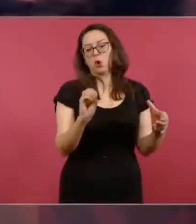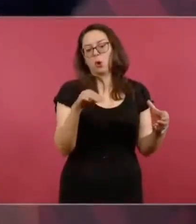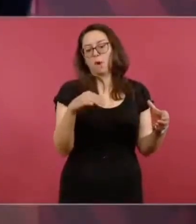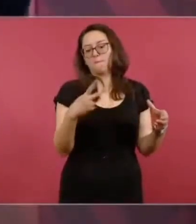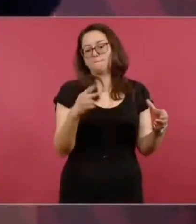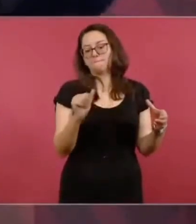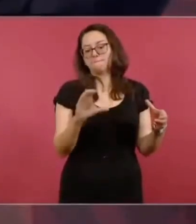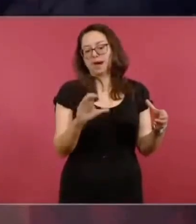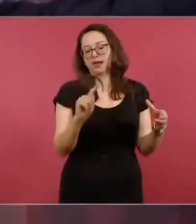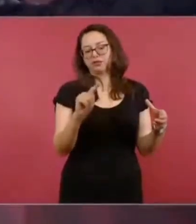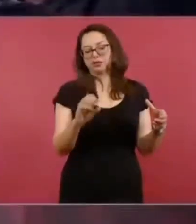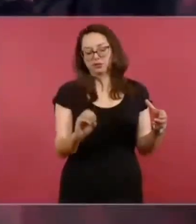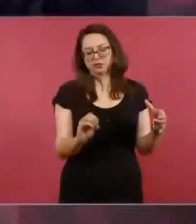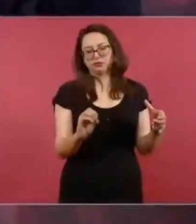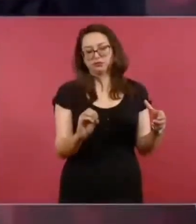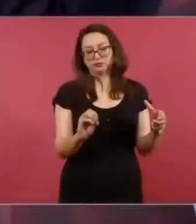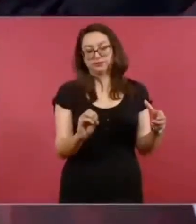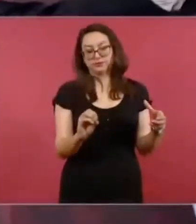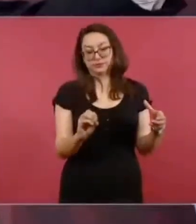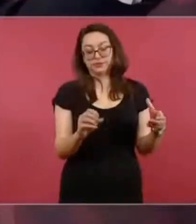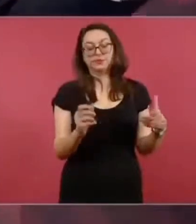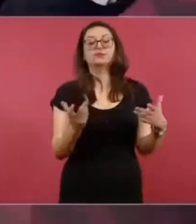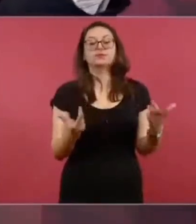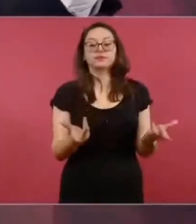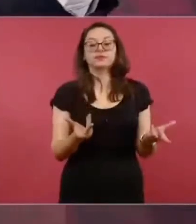Y ellos mandaban